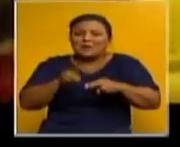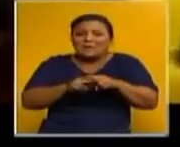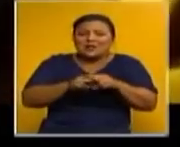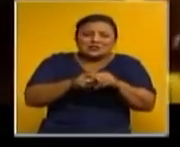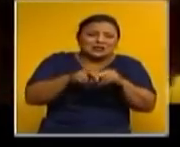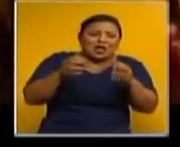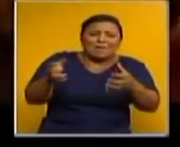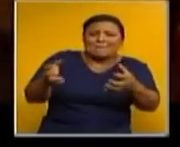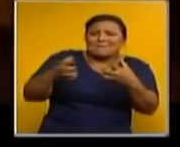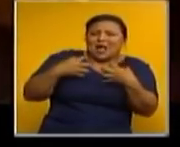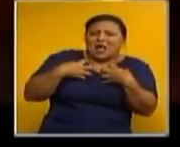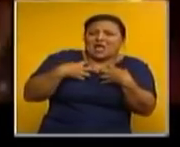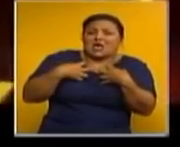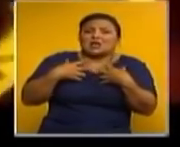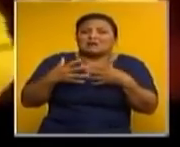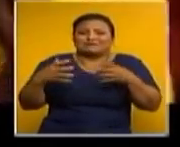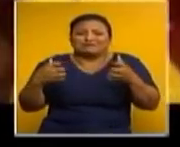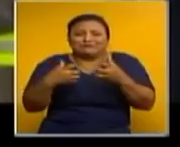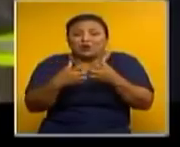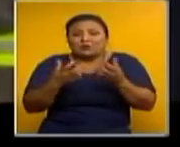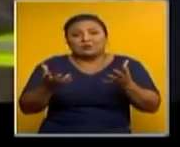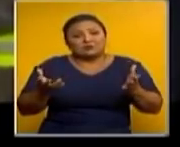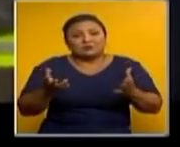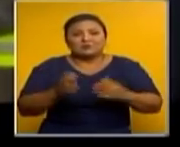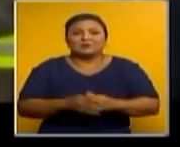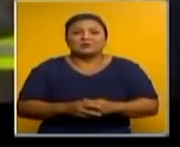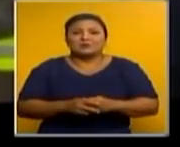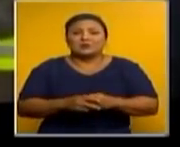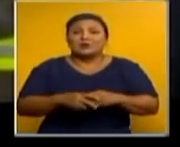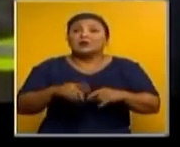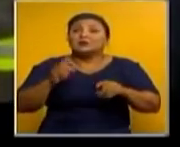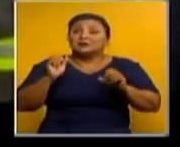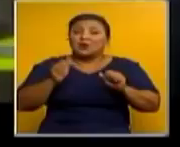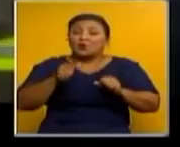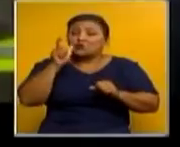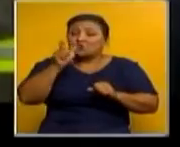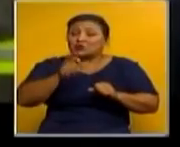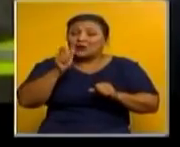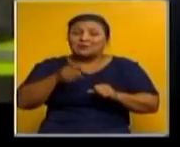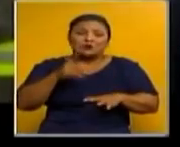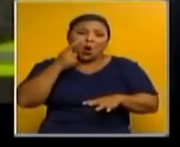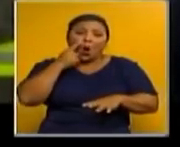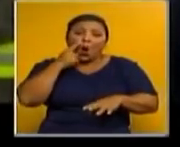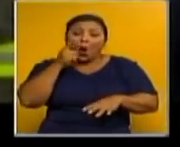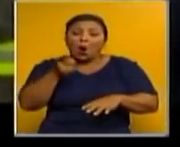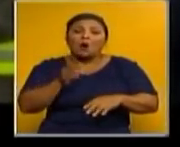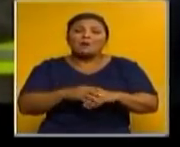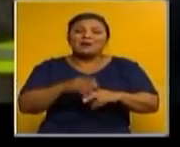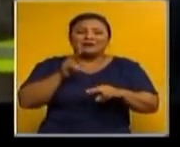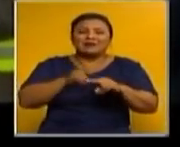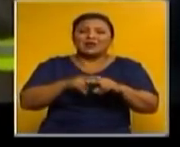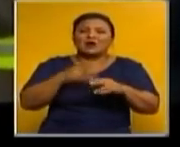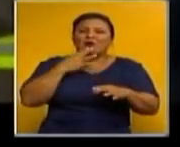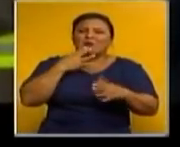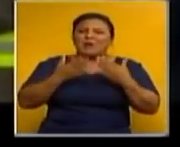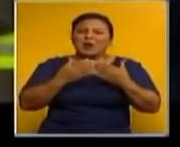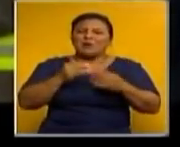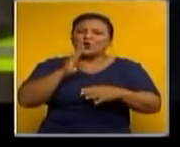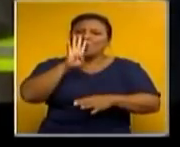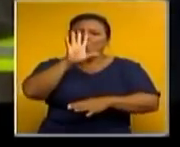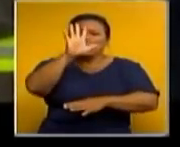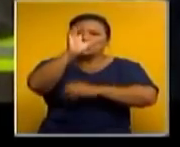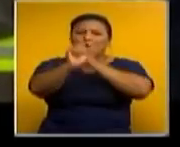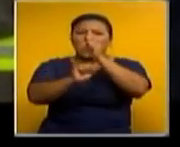encontraba atrapado en medio de los fierros retorcidos. Resulta atrapado una persona masculina de más o menos 45 años de edad.